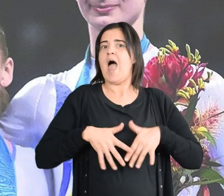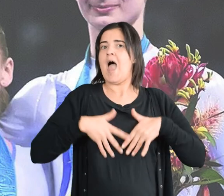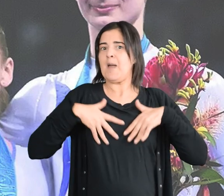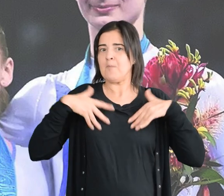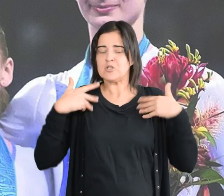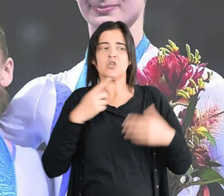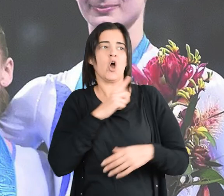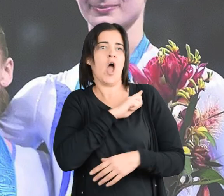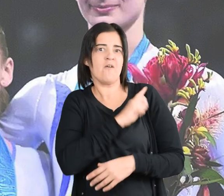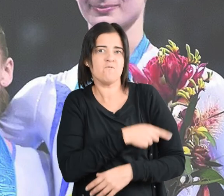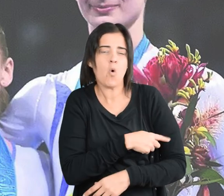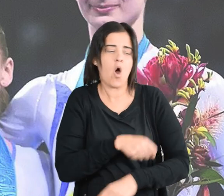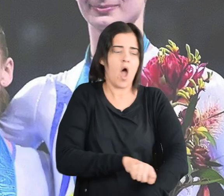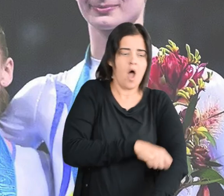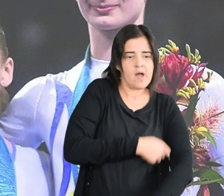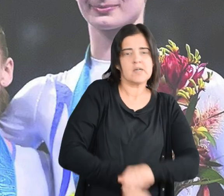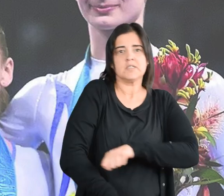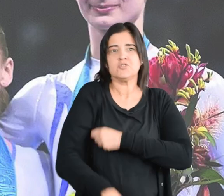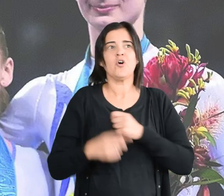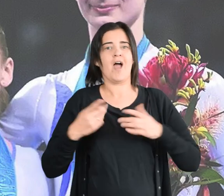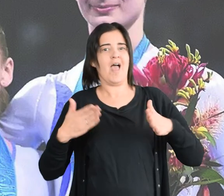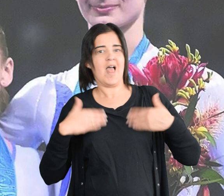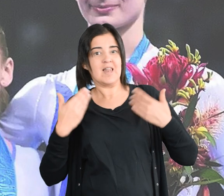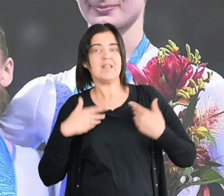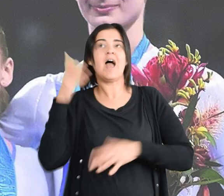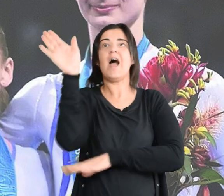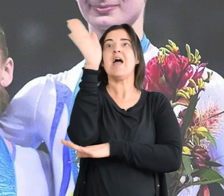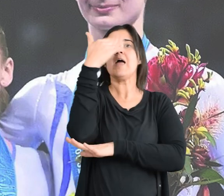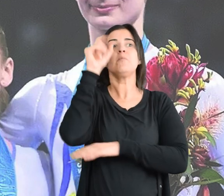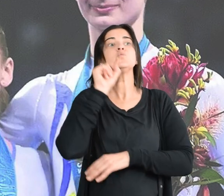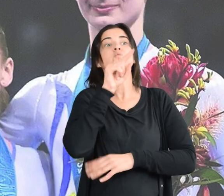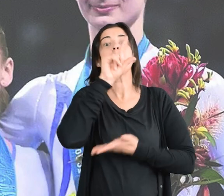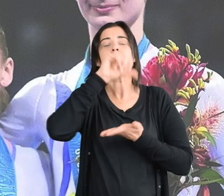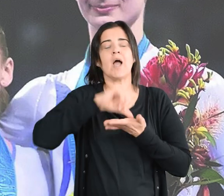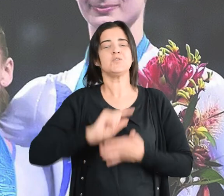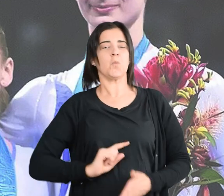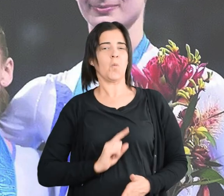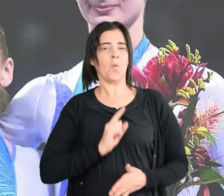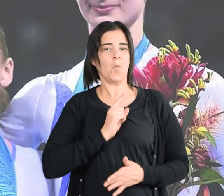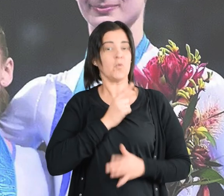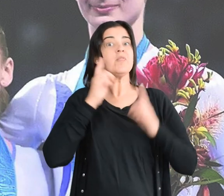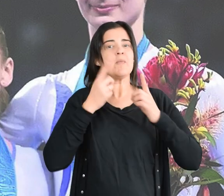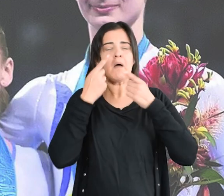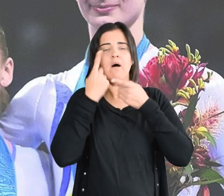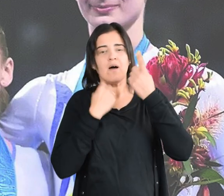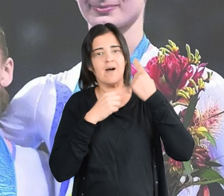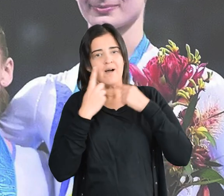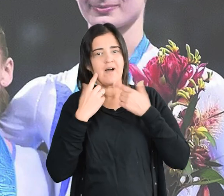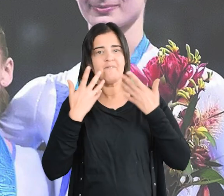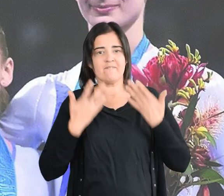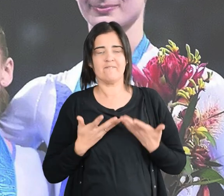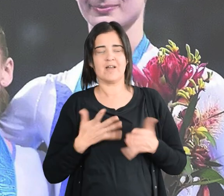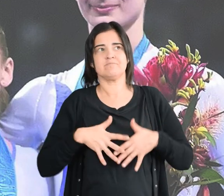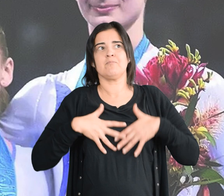la emoción el esfuerzo de tanto tiempo la alegría y el himno de su país la llenaron de Orgullo y lágrimas en los